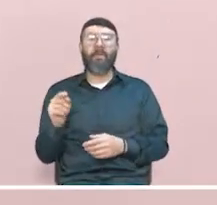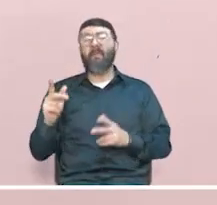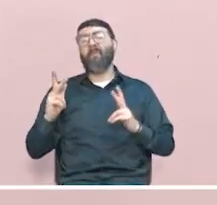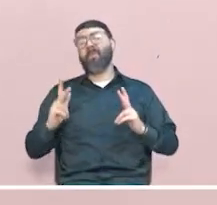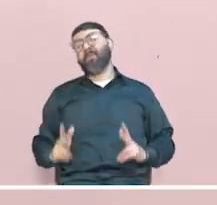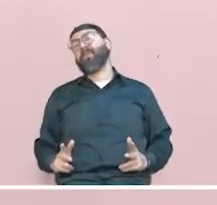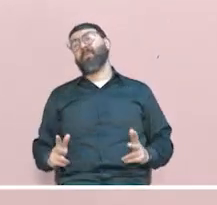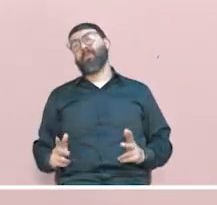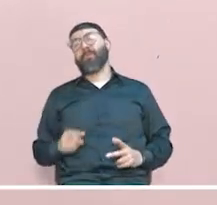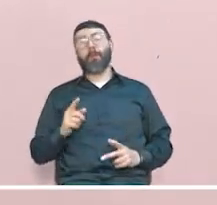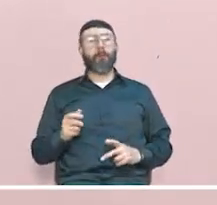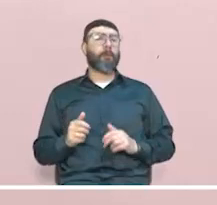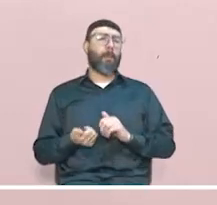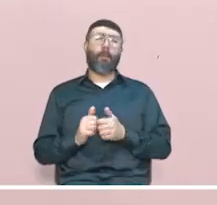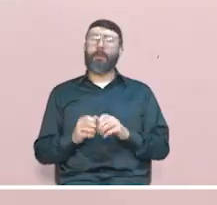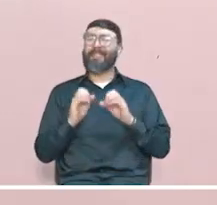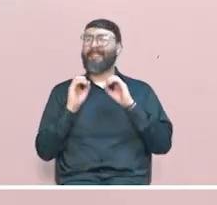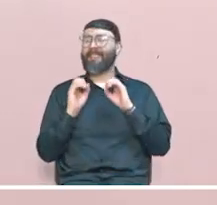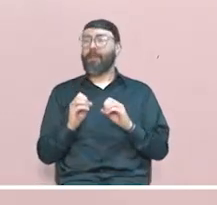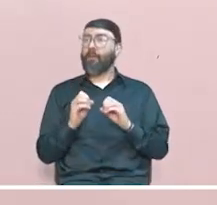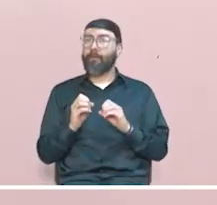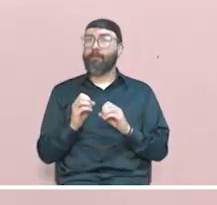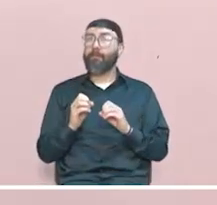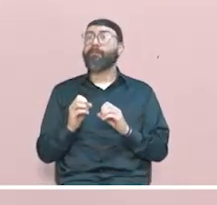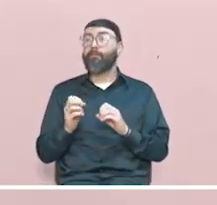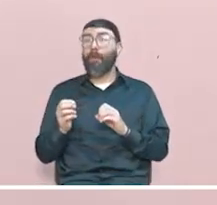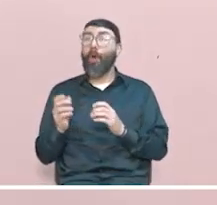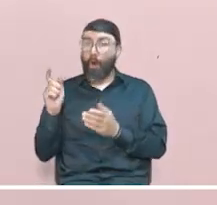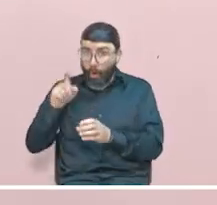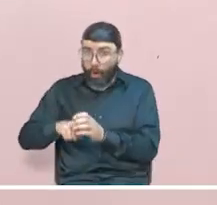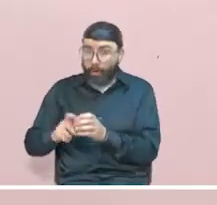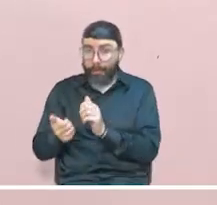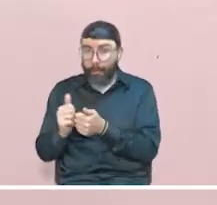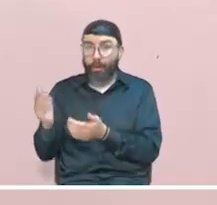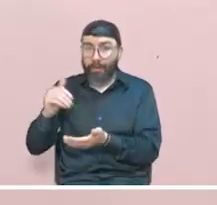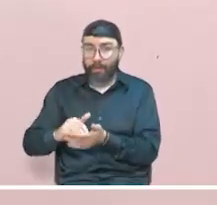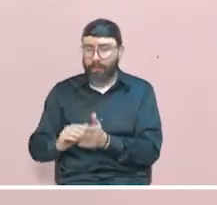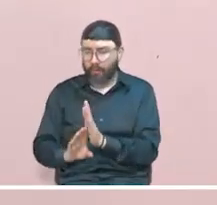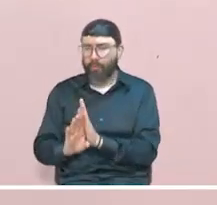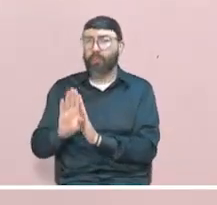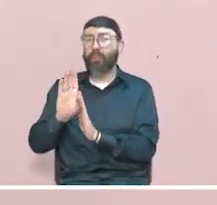no puedo, o sea, porque es que ahí viene un problema. Si yo fui ciclista,